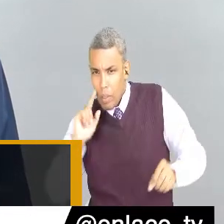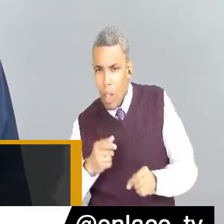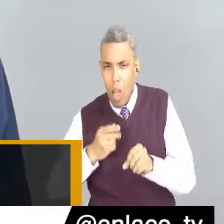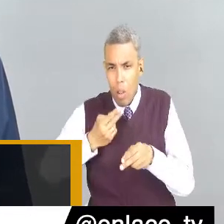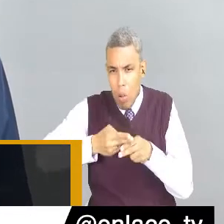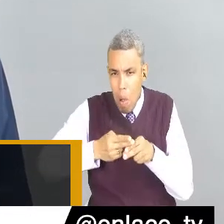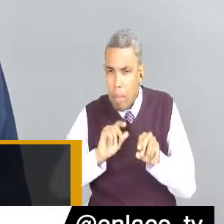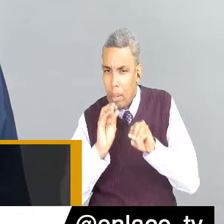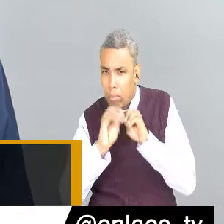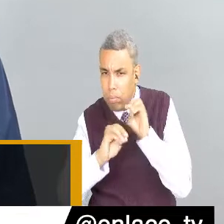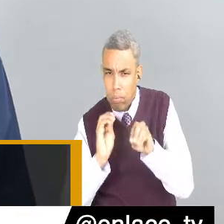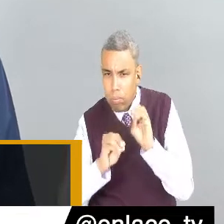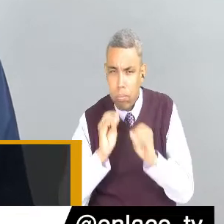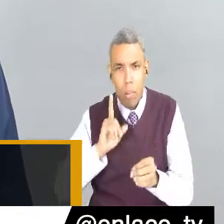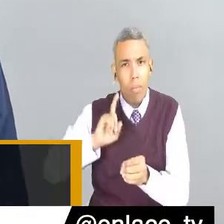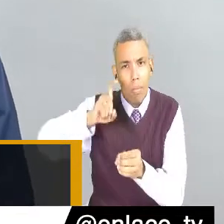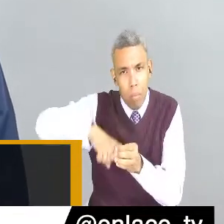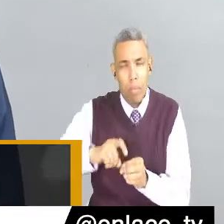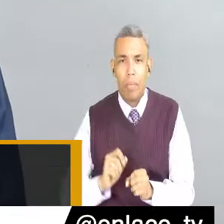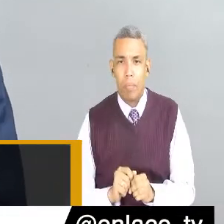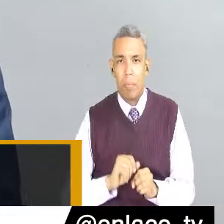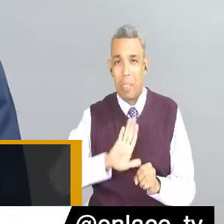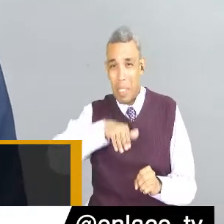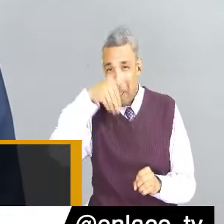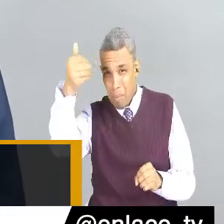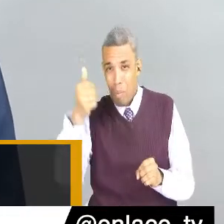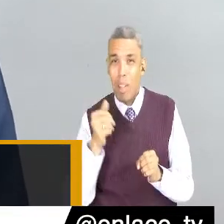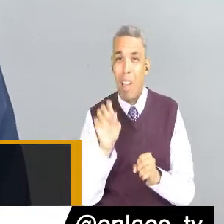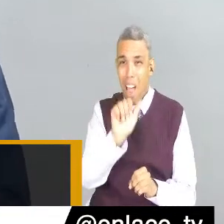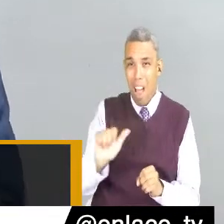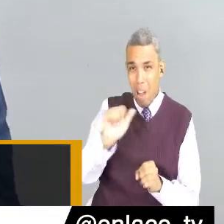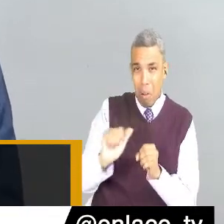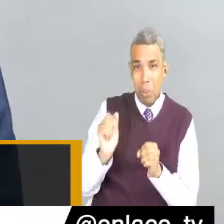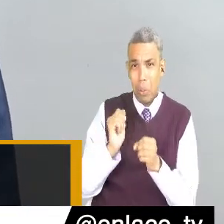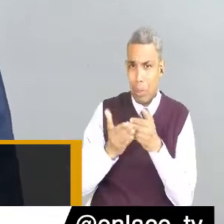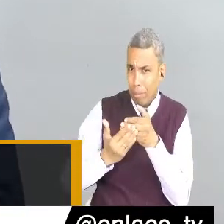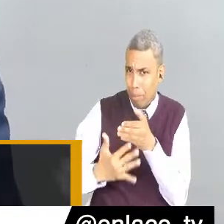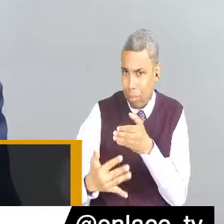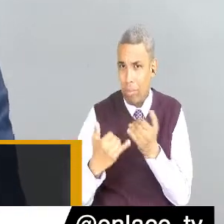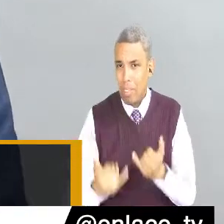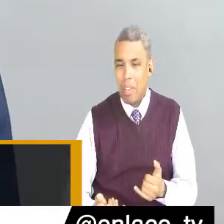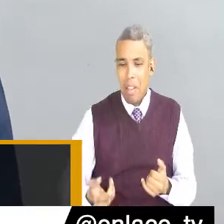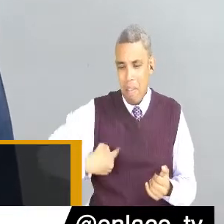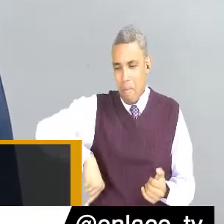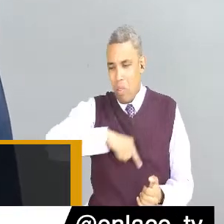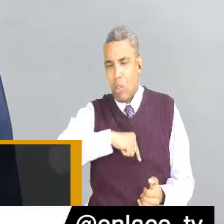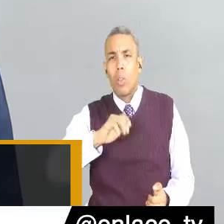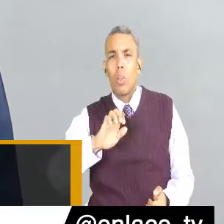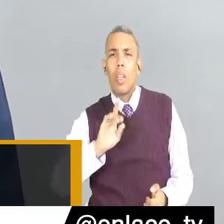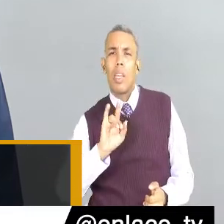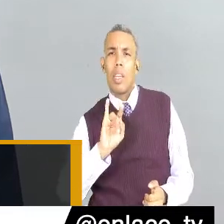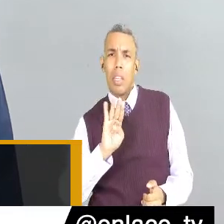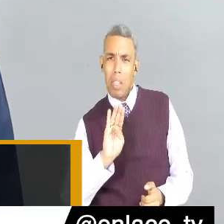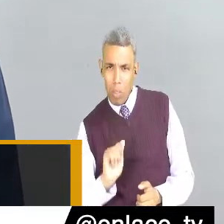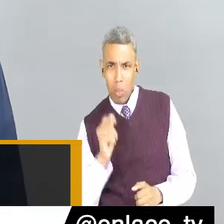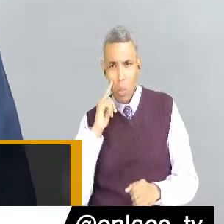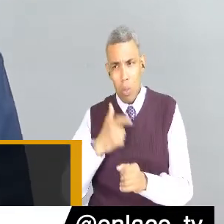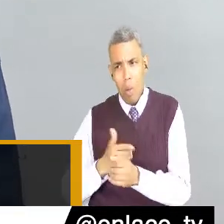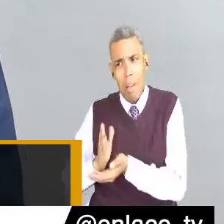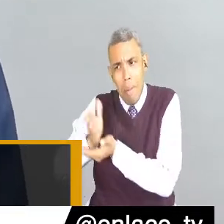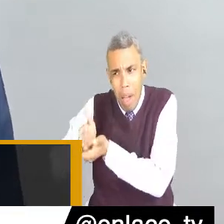la inscripción para el que no tenga la facilidad de un internet o de pagar a una sala de internet para hacer su